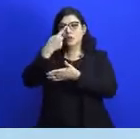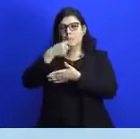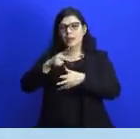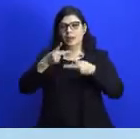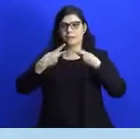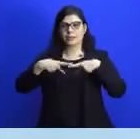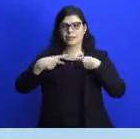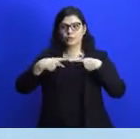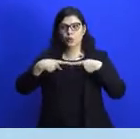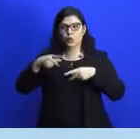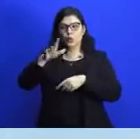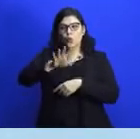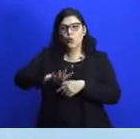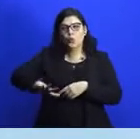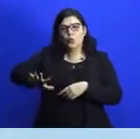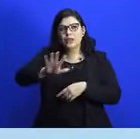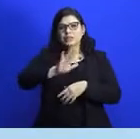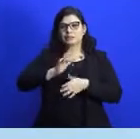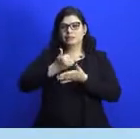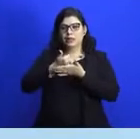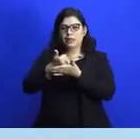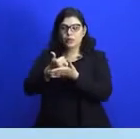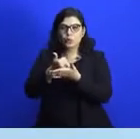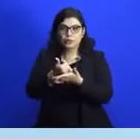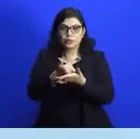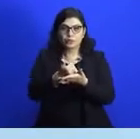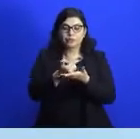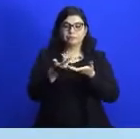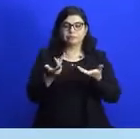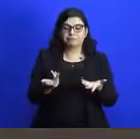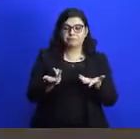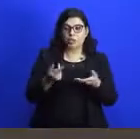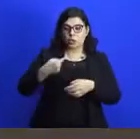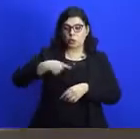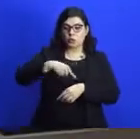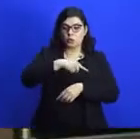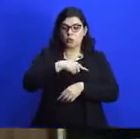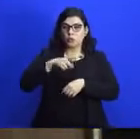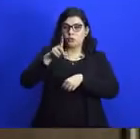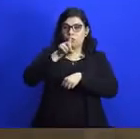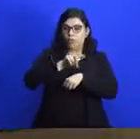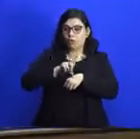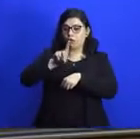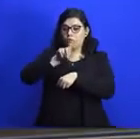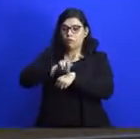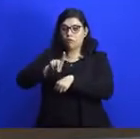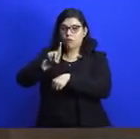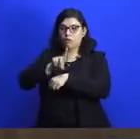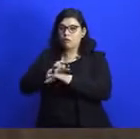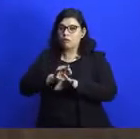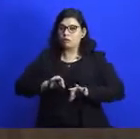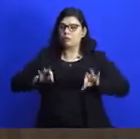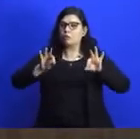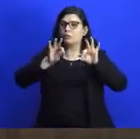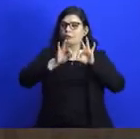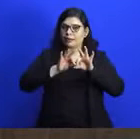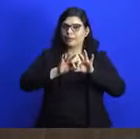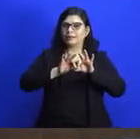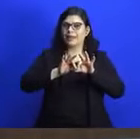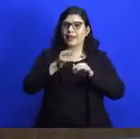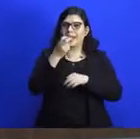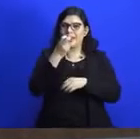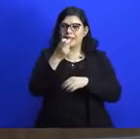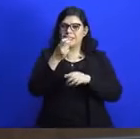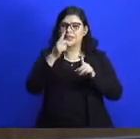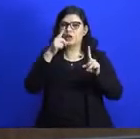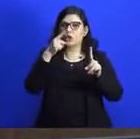gente. Y en todo lo que hacemos todos los días, no nos podemos olvidar que esta es nuestra razón de existir.